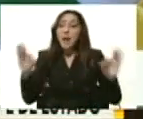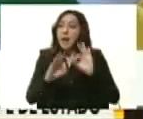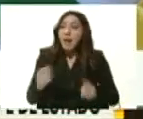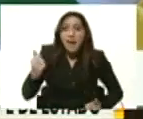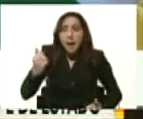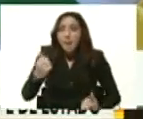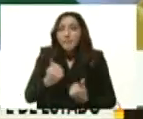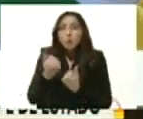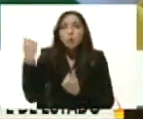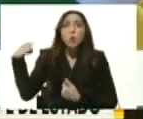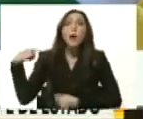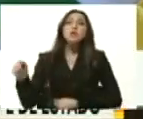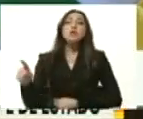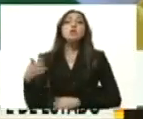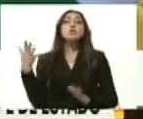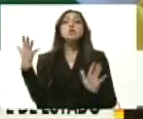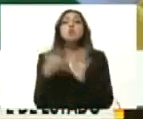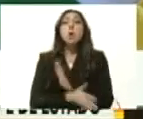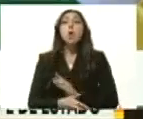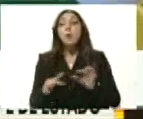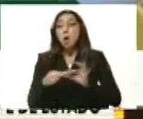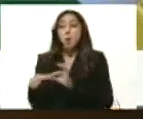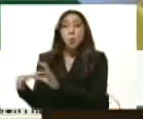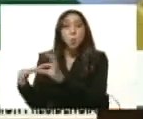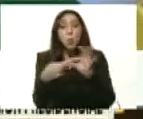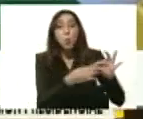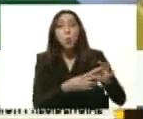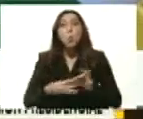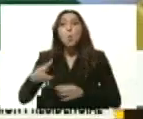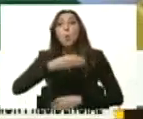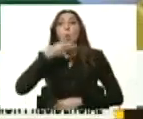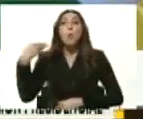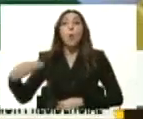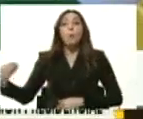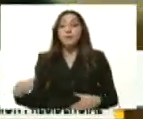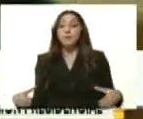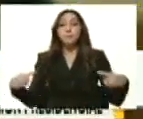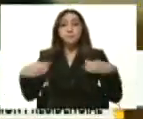de implementación en la Unión Juvenil Cruceñista.